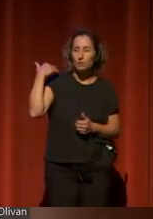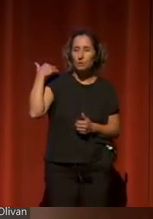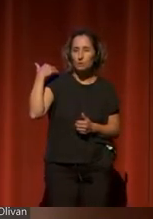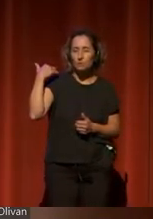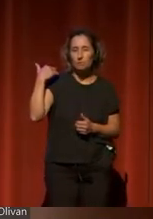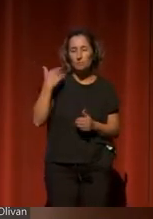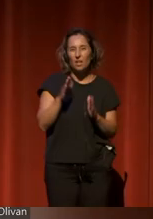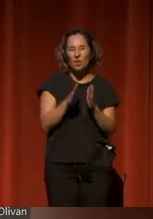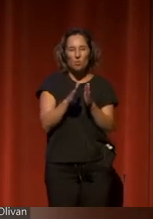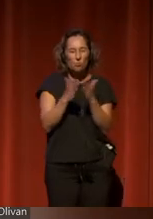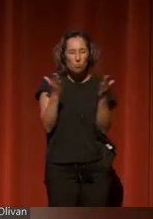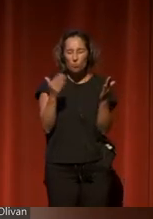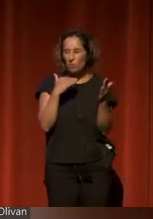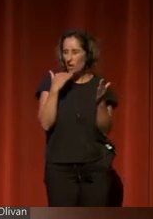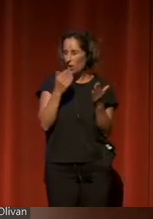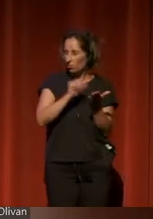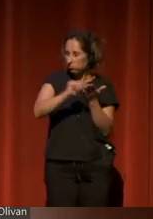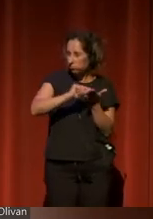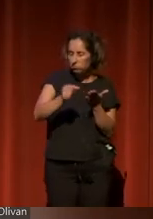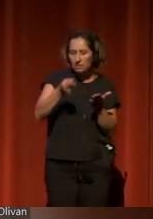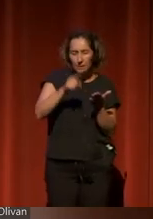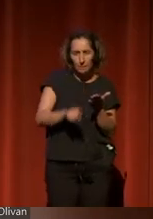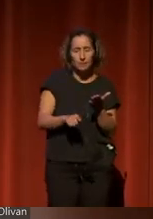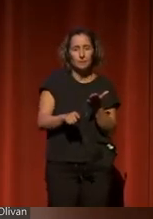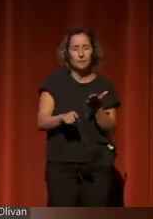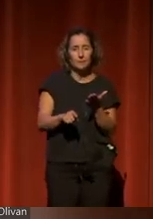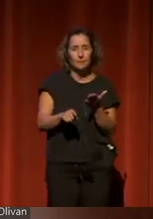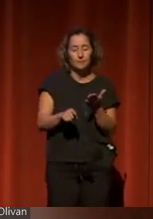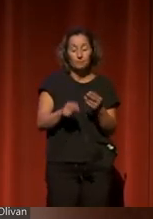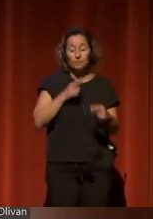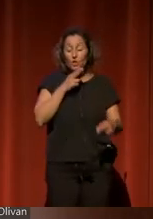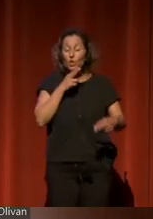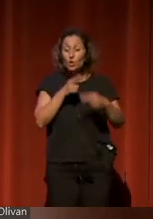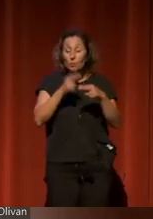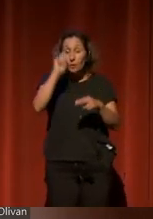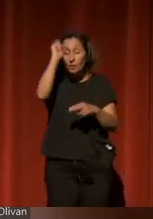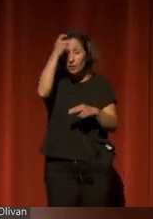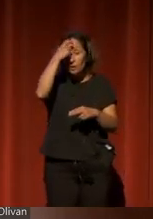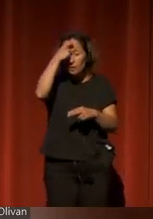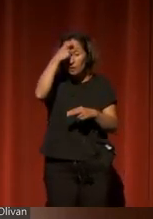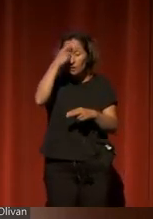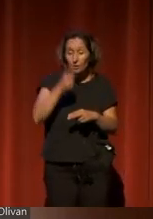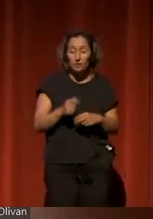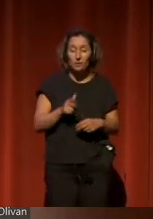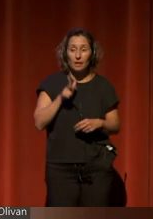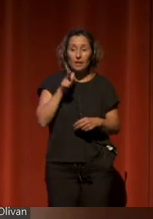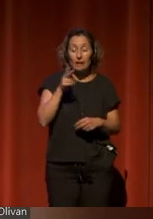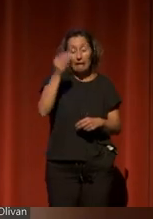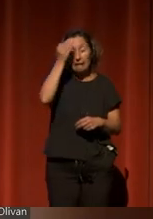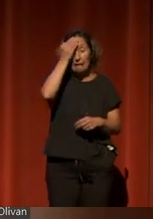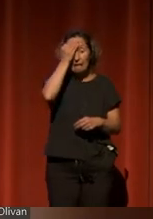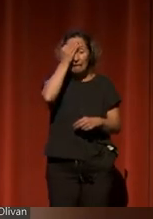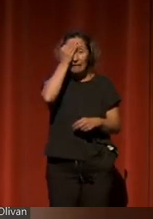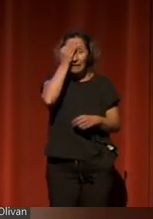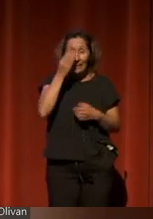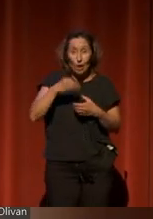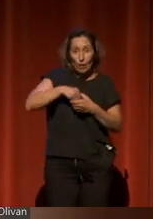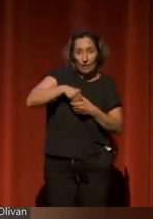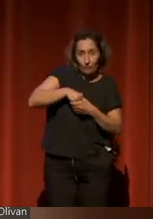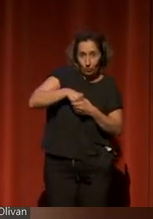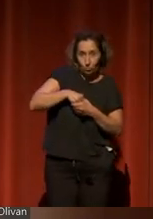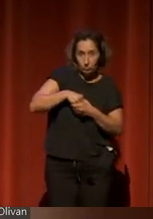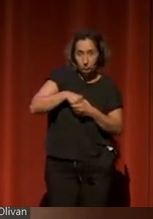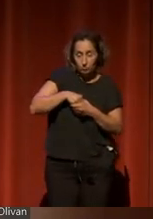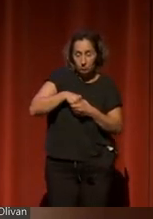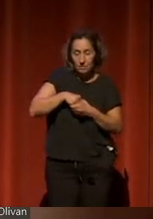algo publicado por ahí en ese sentido que le empezamos a bautizar con el concepto de hacking inside no el hackeo desde dentro no de cómo